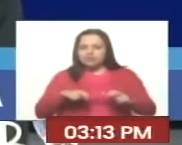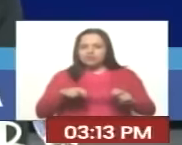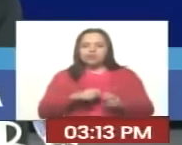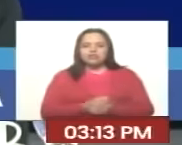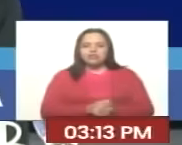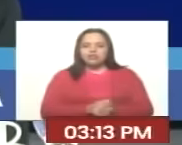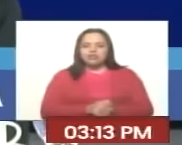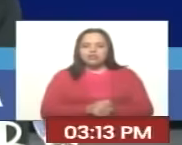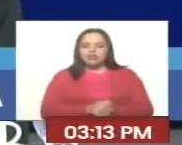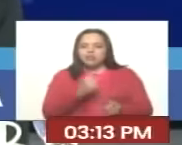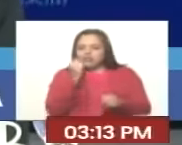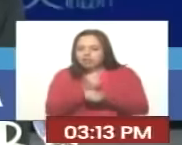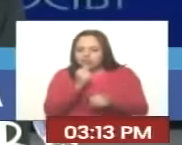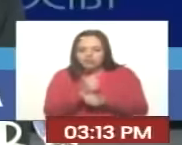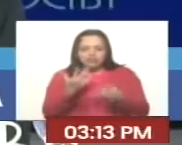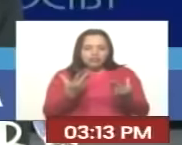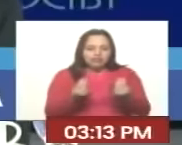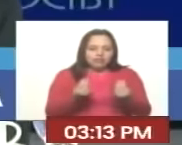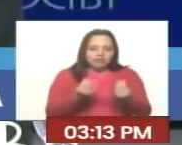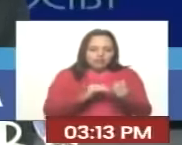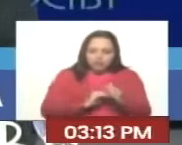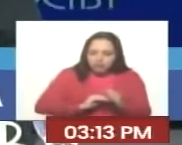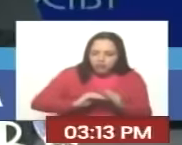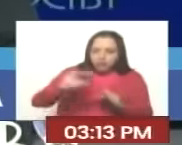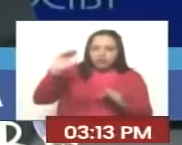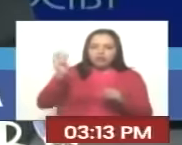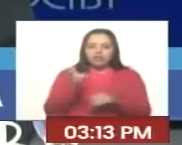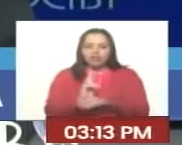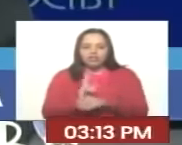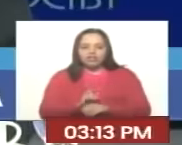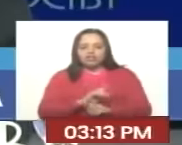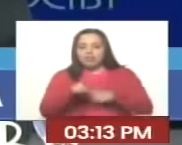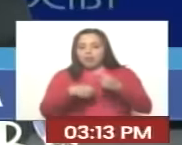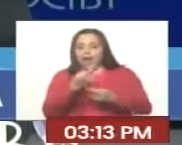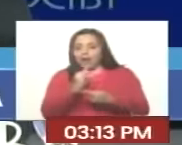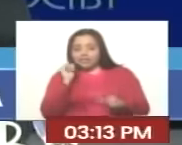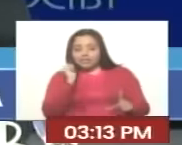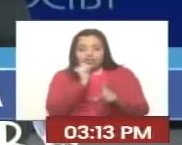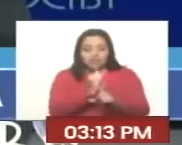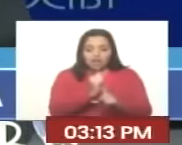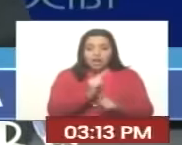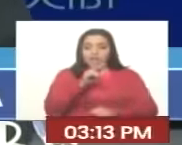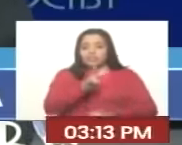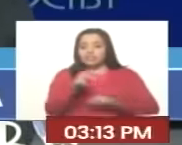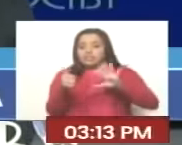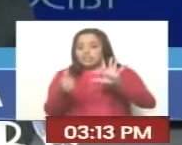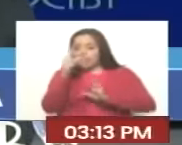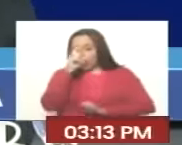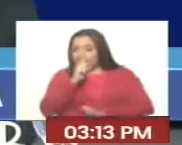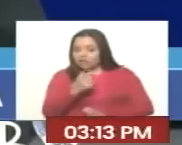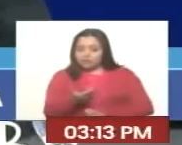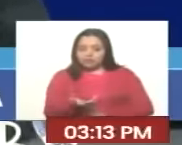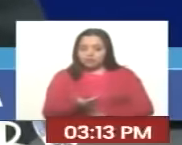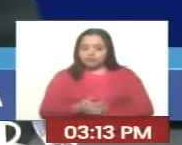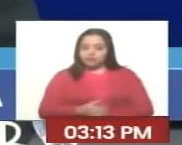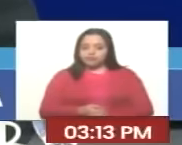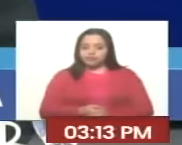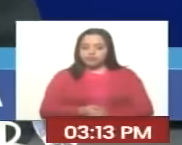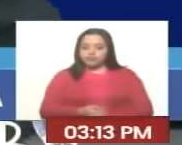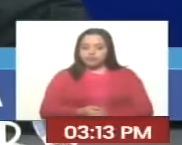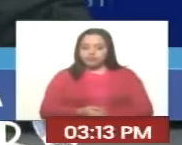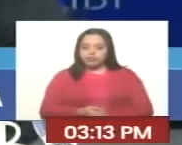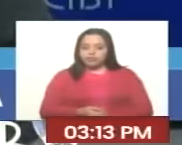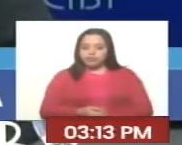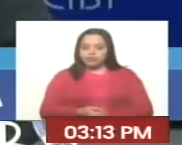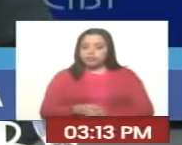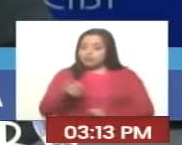tan vertiginosa, habiendo lamentablemente sido asesinado a los 26 años, él logró